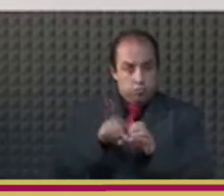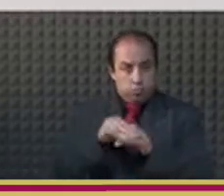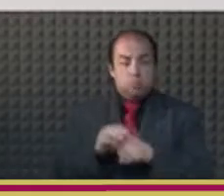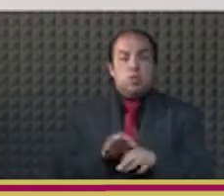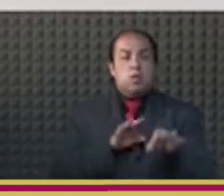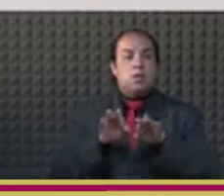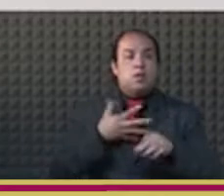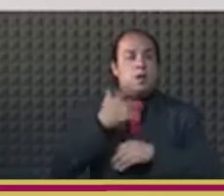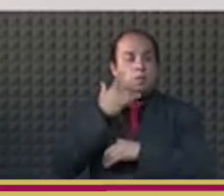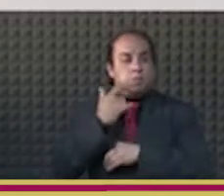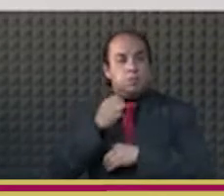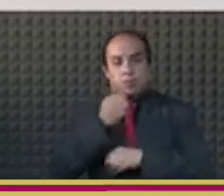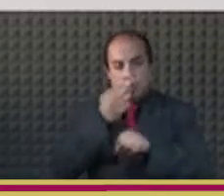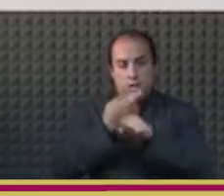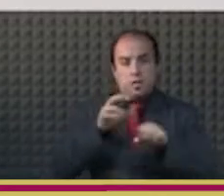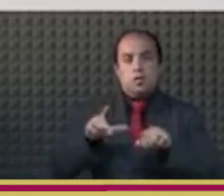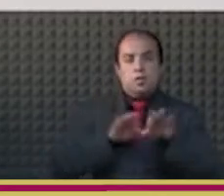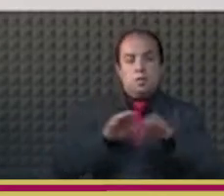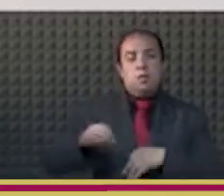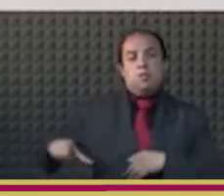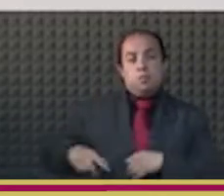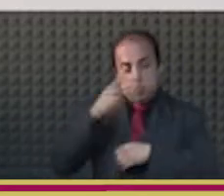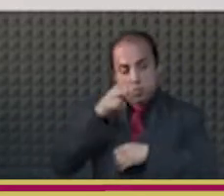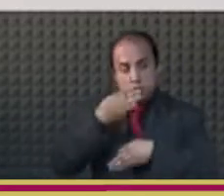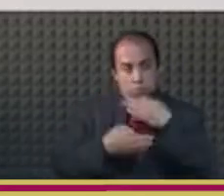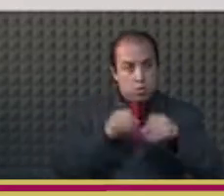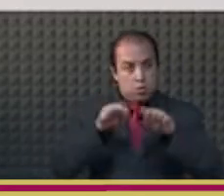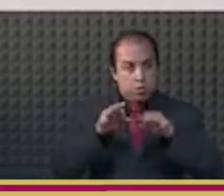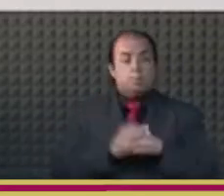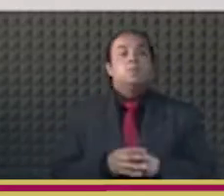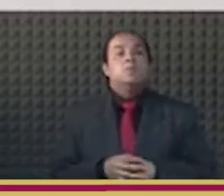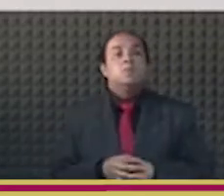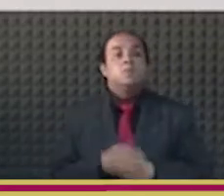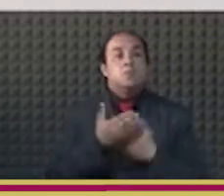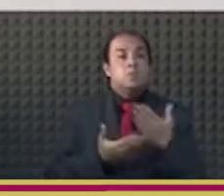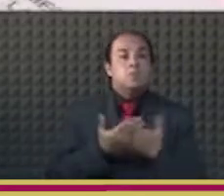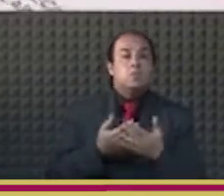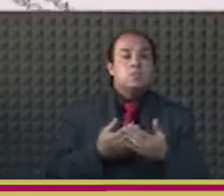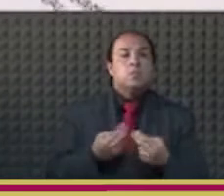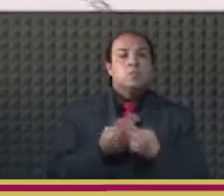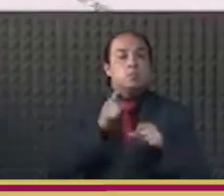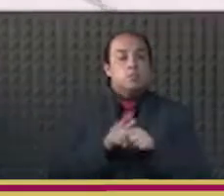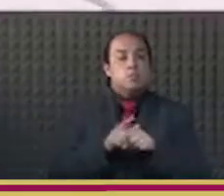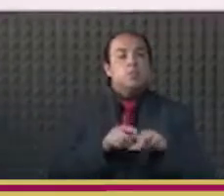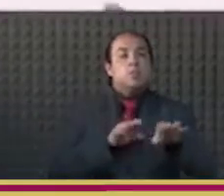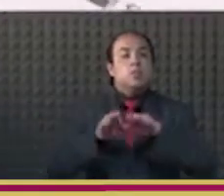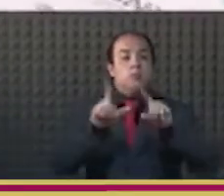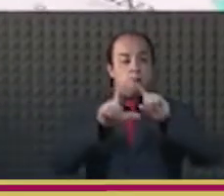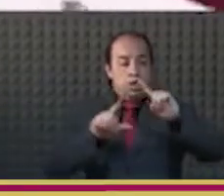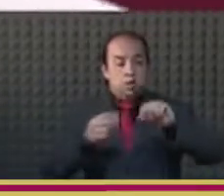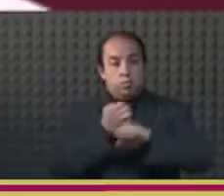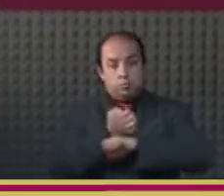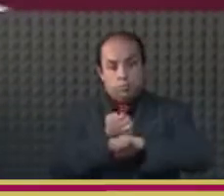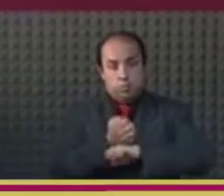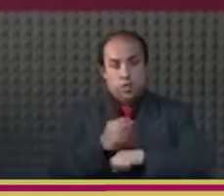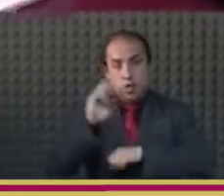de Trabajo del Gobierno de México, así como todas las oficinas del Servicio Nacional de Empleo en las entidades federativas. Y en esta ocasión, así reconocer